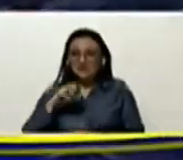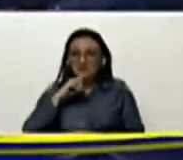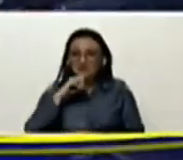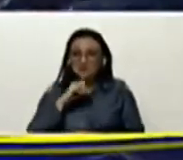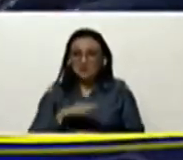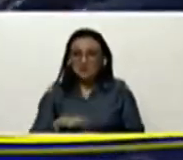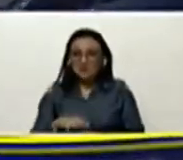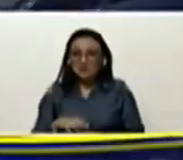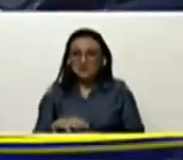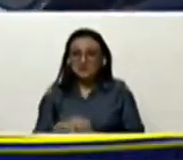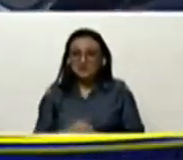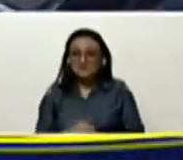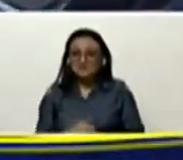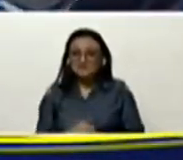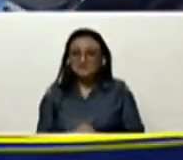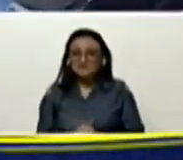historia